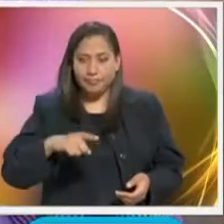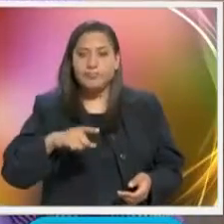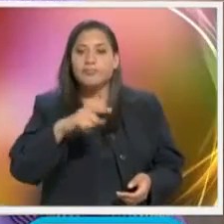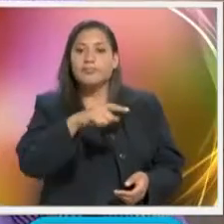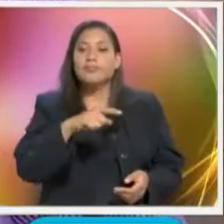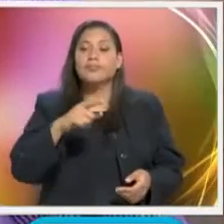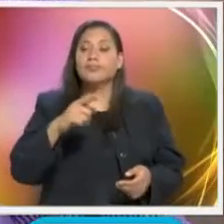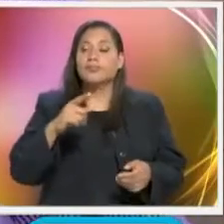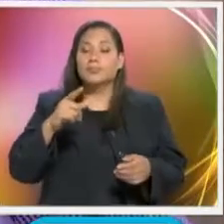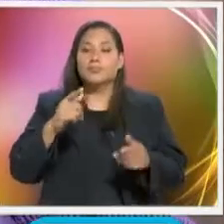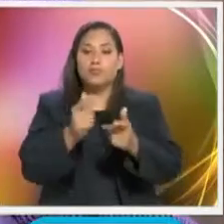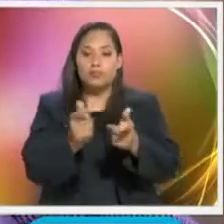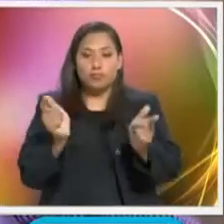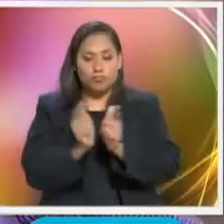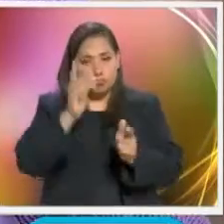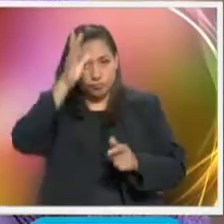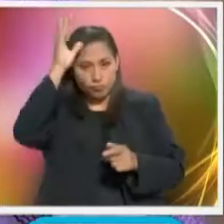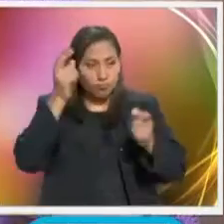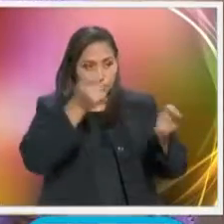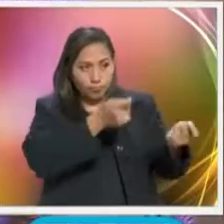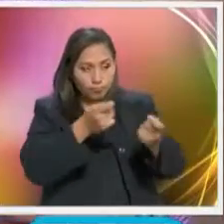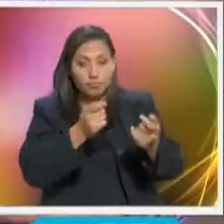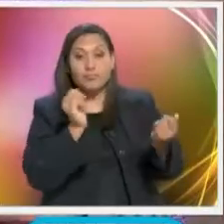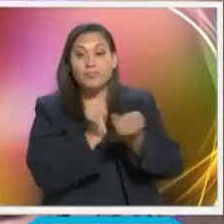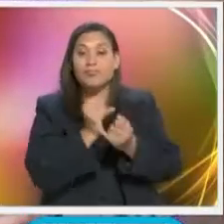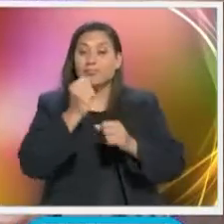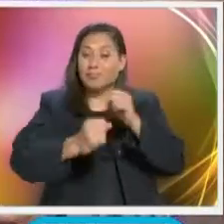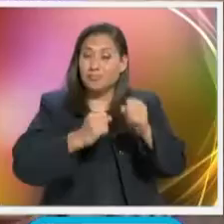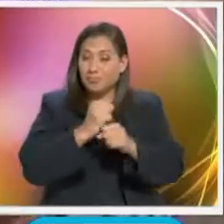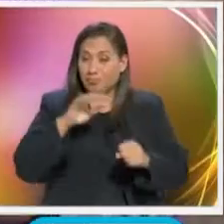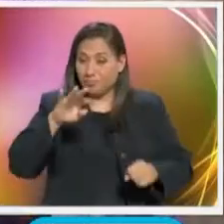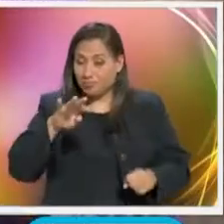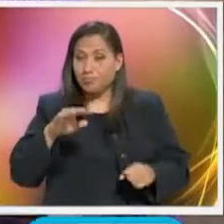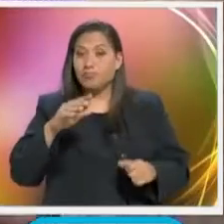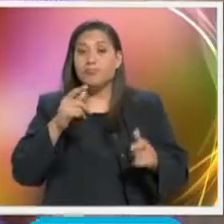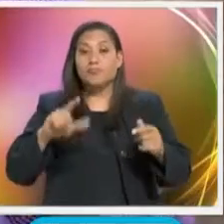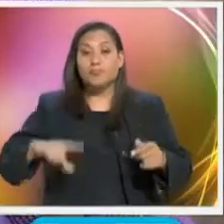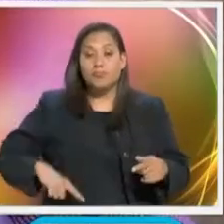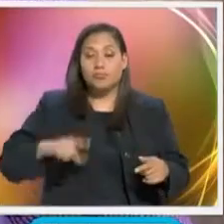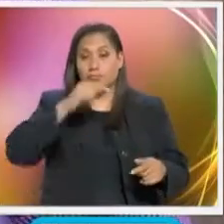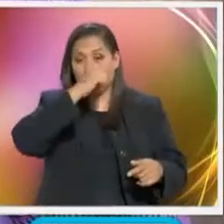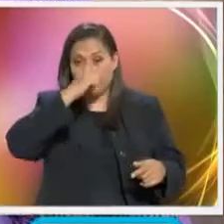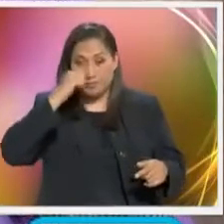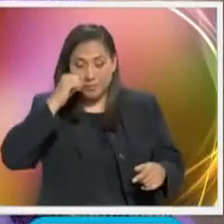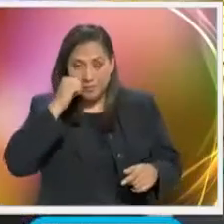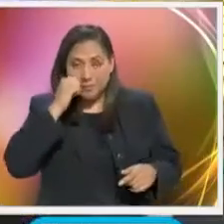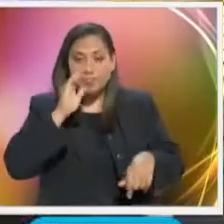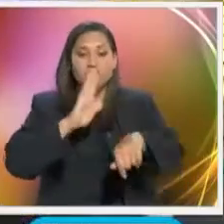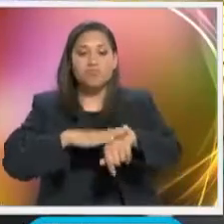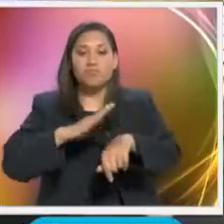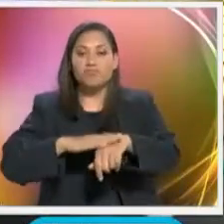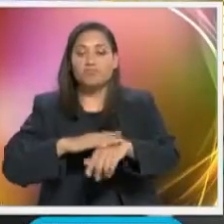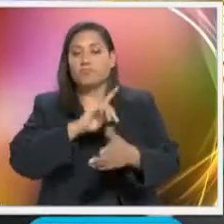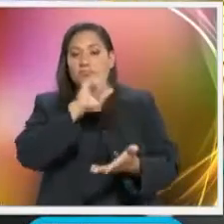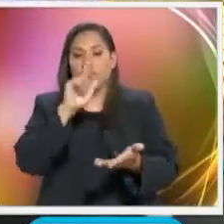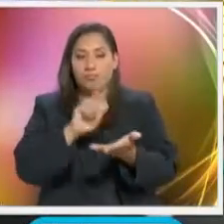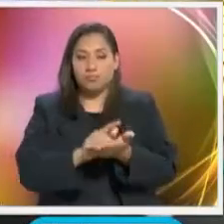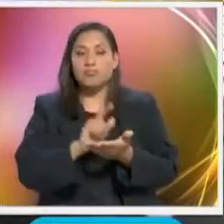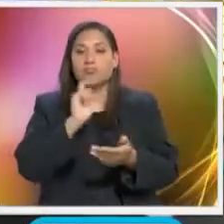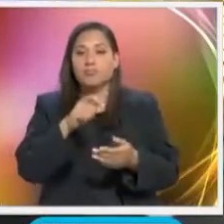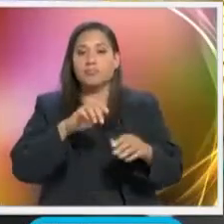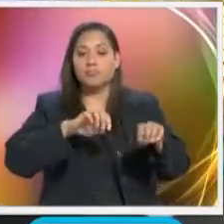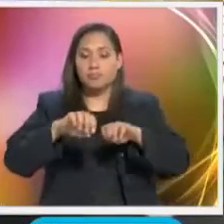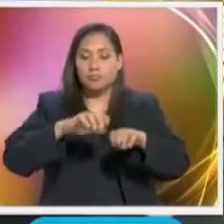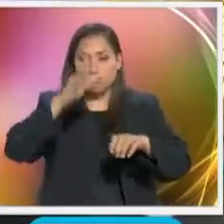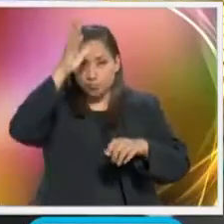de bomberos y por ahí también en el siglo XIX, ahí está el gobierno de Benito Juárez, se promulga el decreto de la compañía